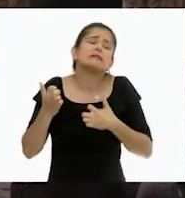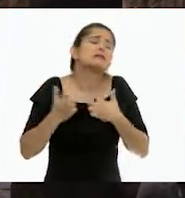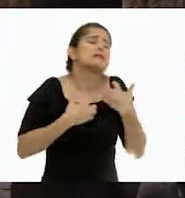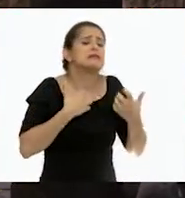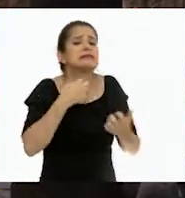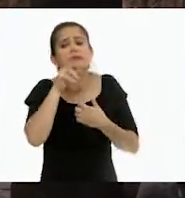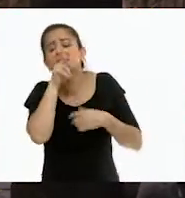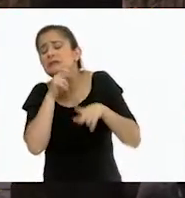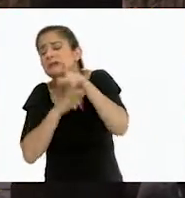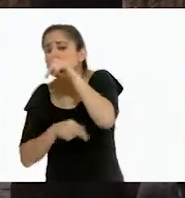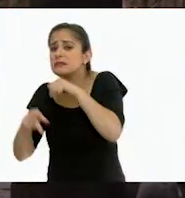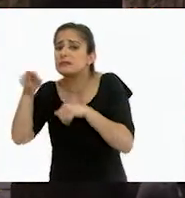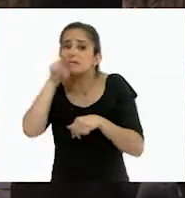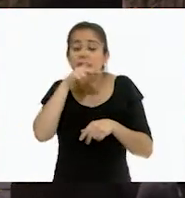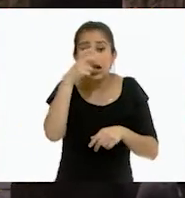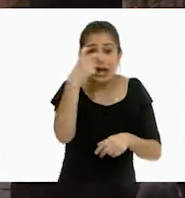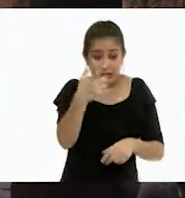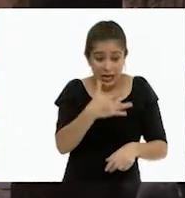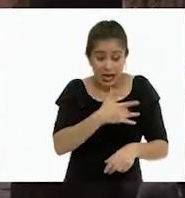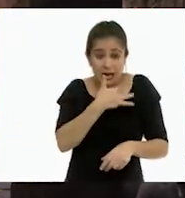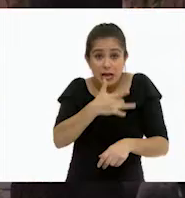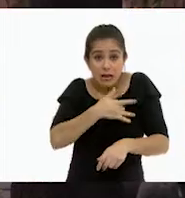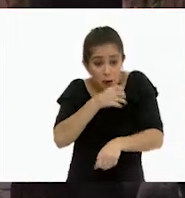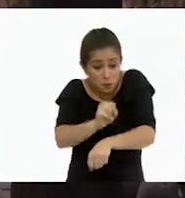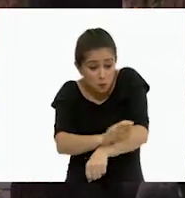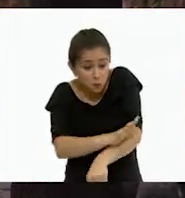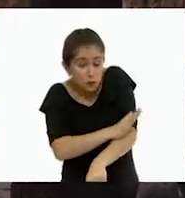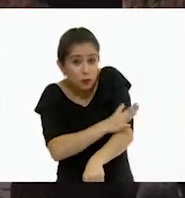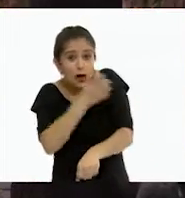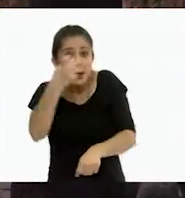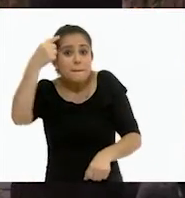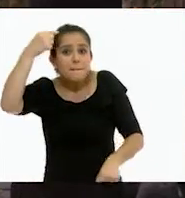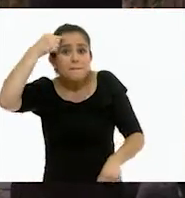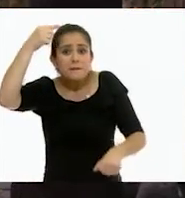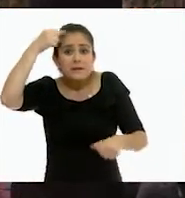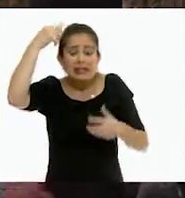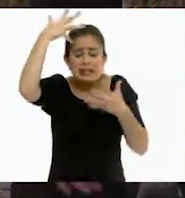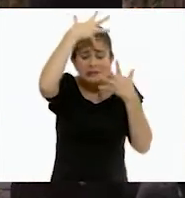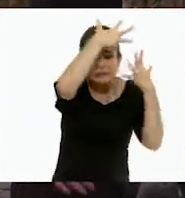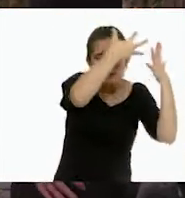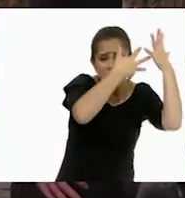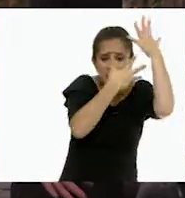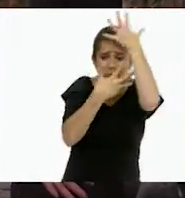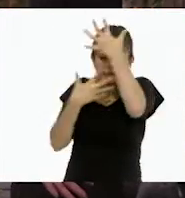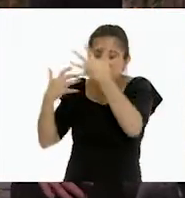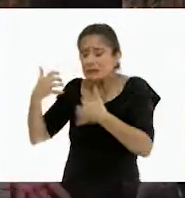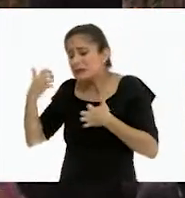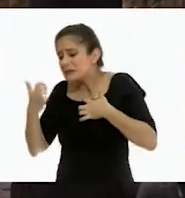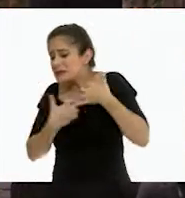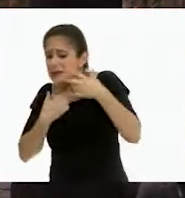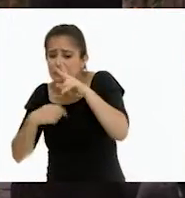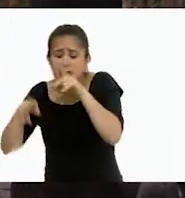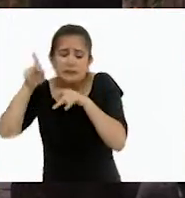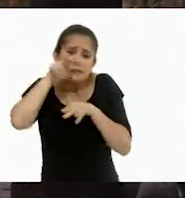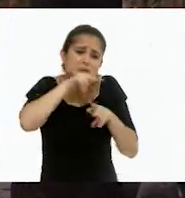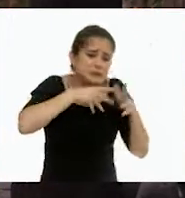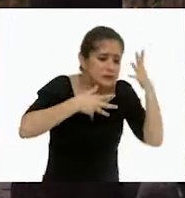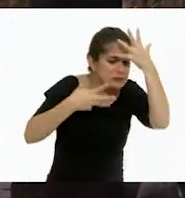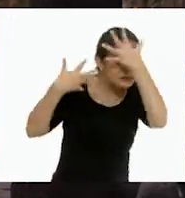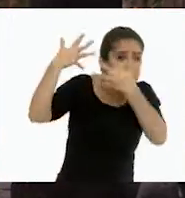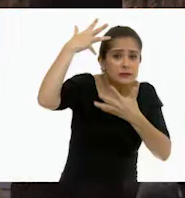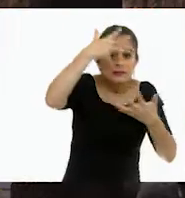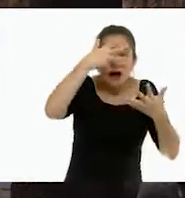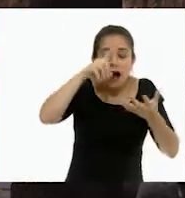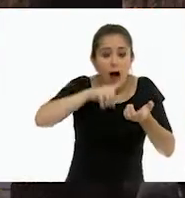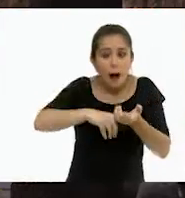todas esas emociones generan que nuestra mente se nuble, pierda claridad. Incluso nos cuesta trabajo,